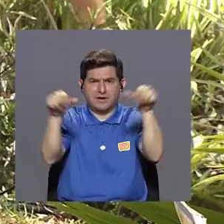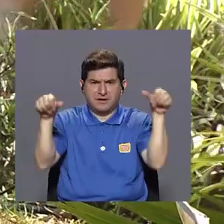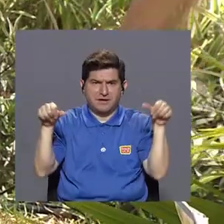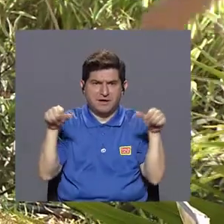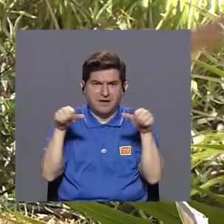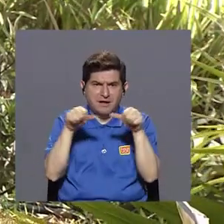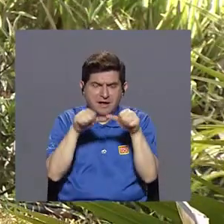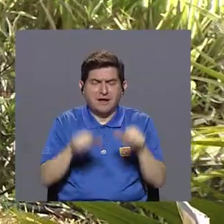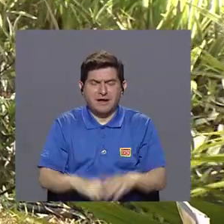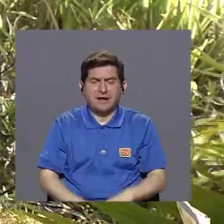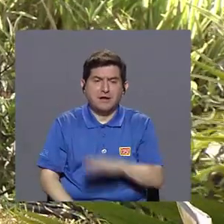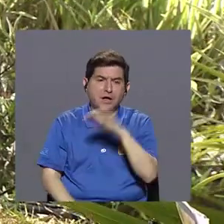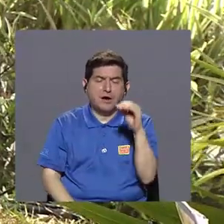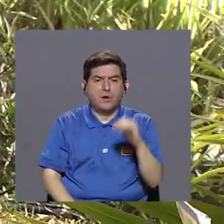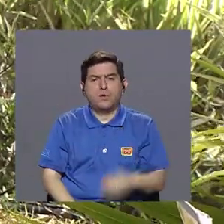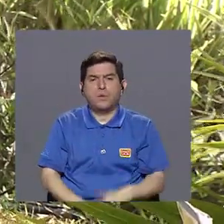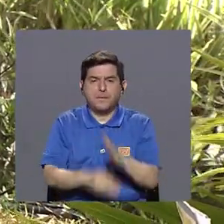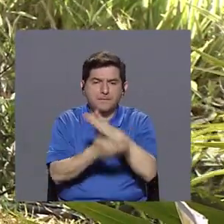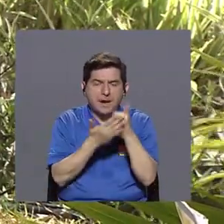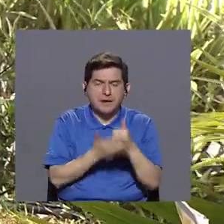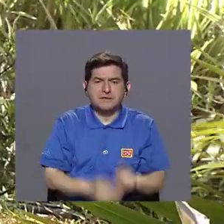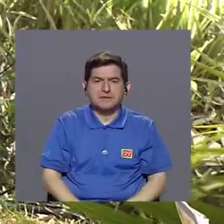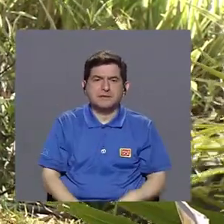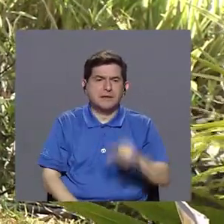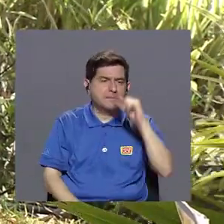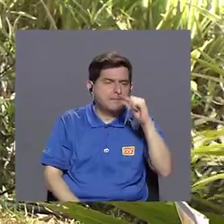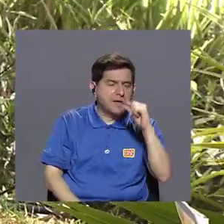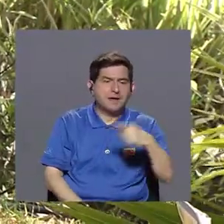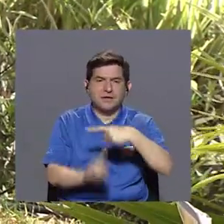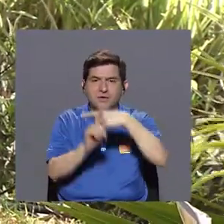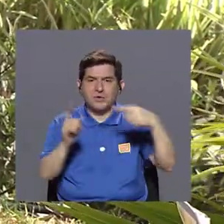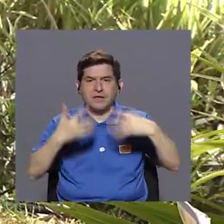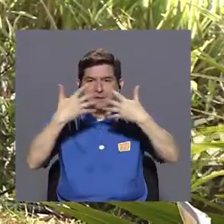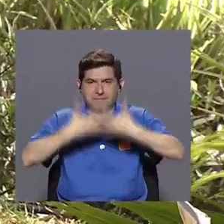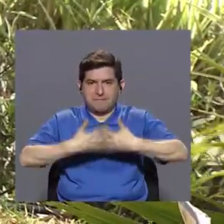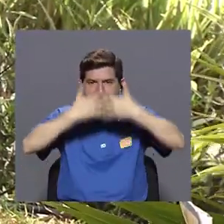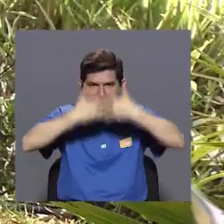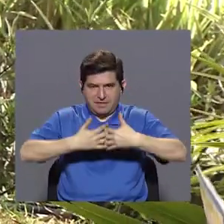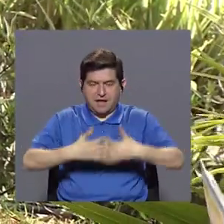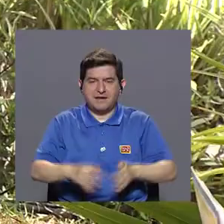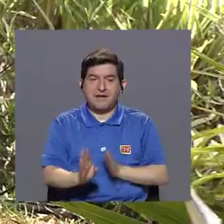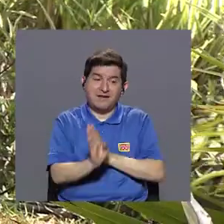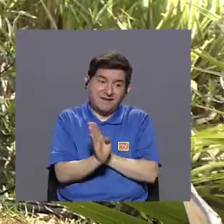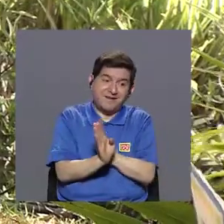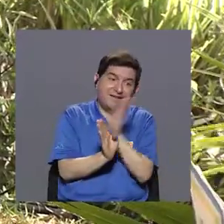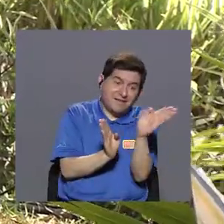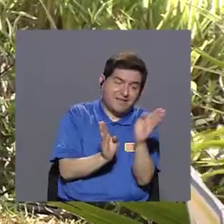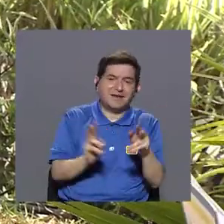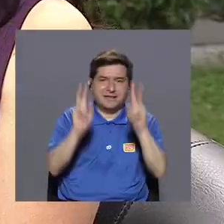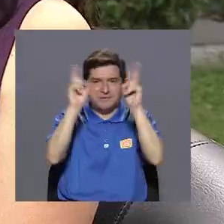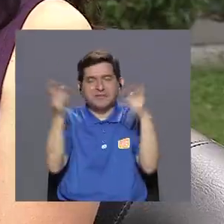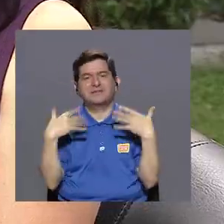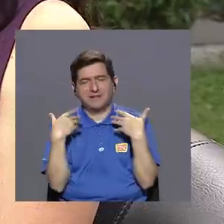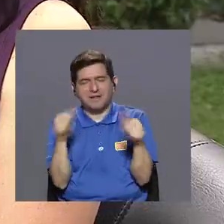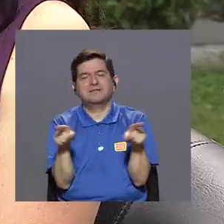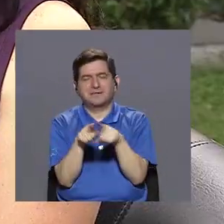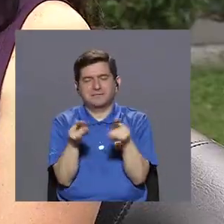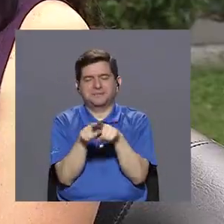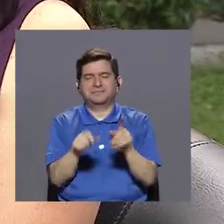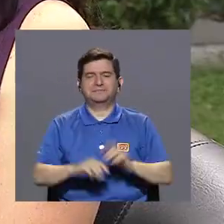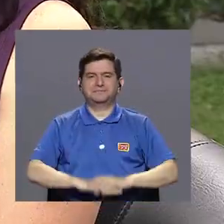área de, con la parte de micro y medianas empresas, que también indirectamente van hacia el tema de la salud.